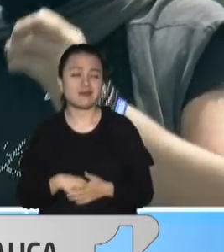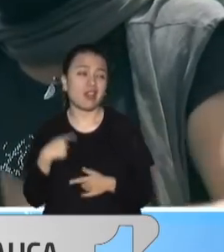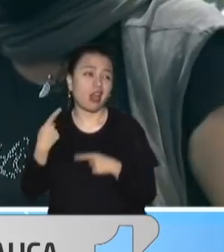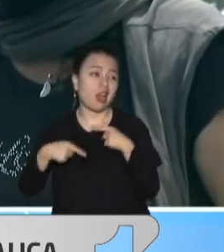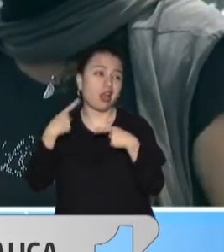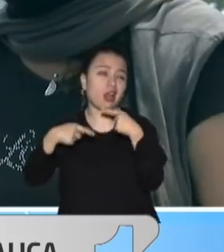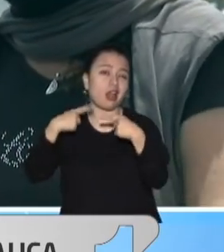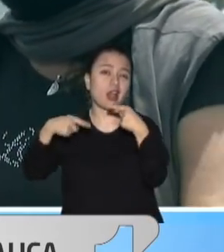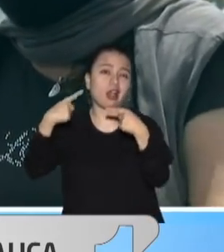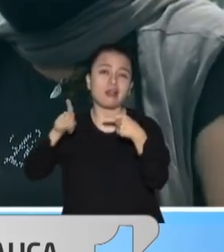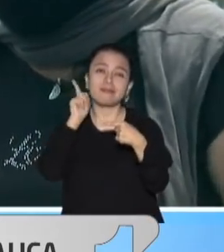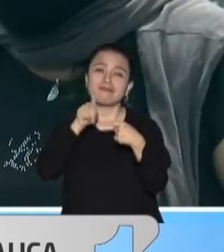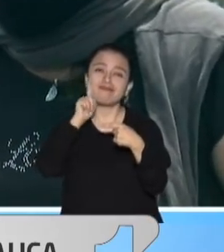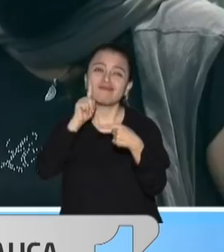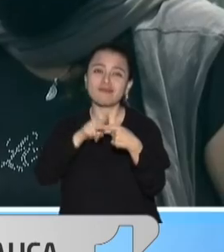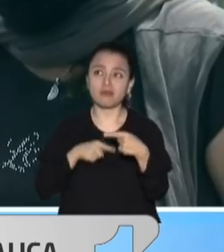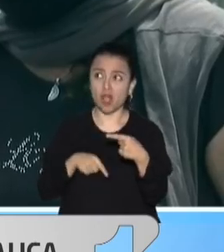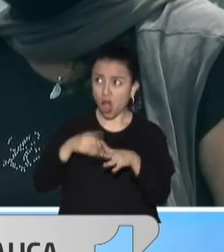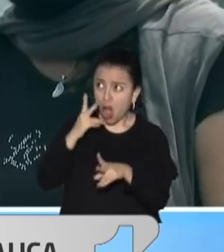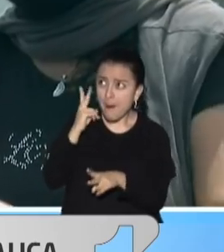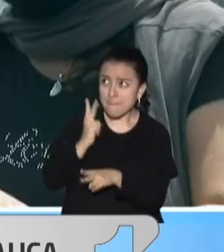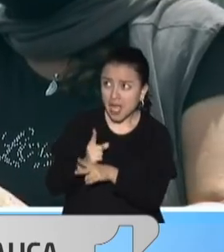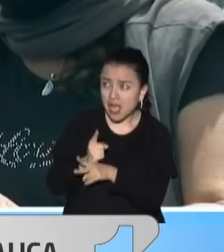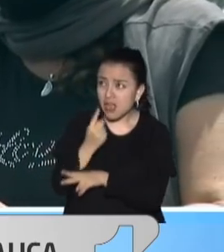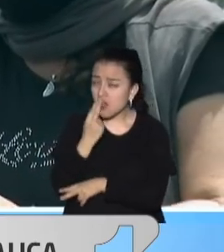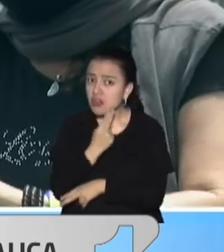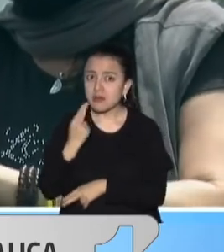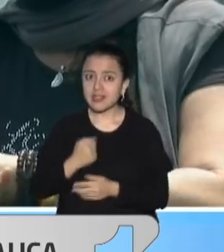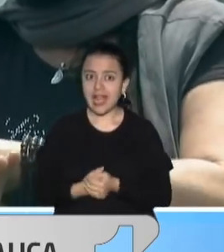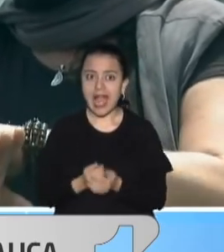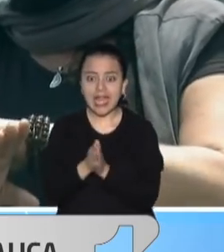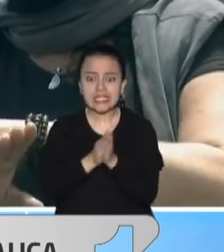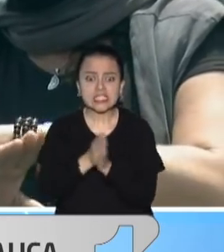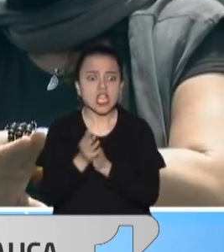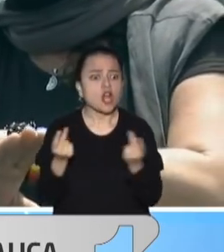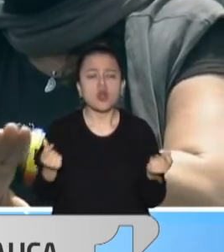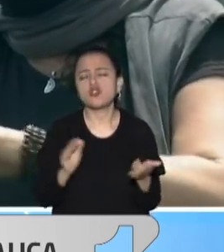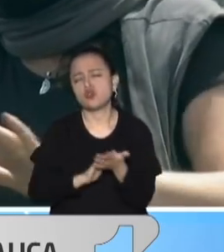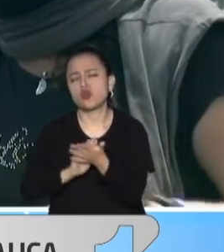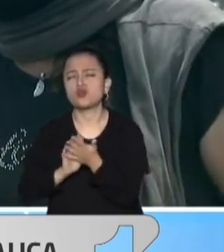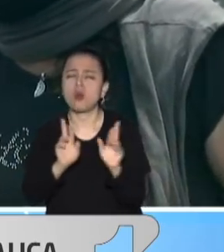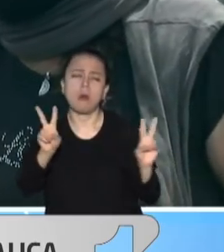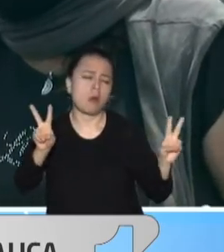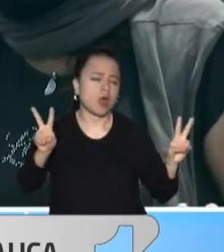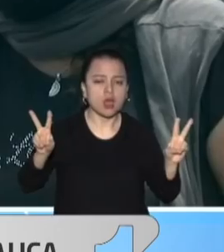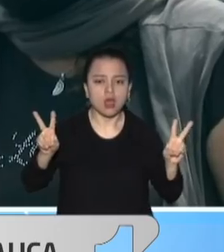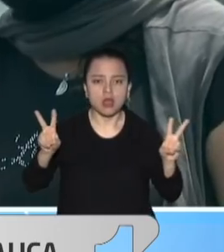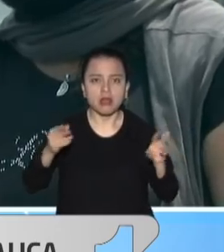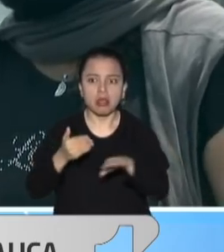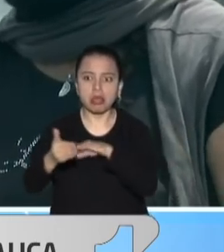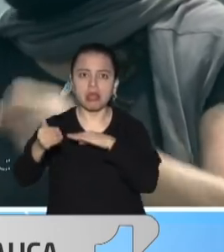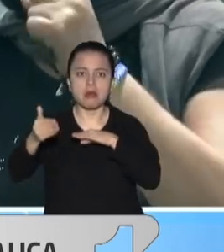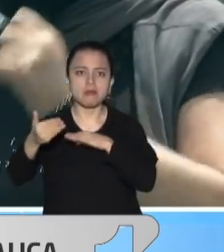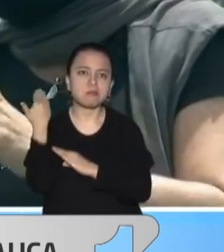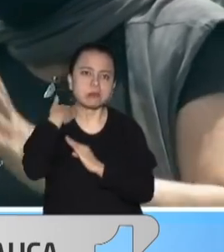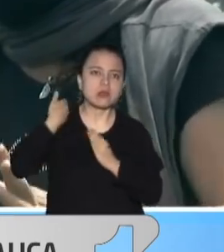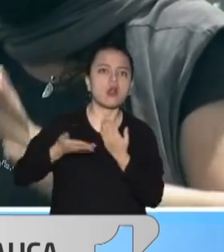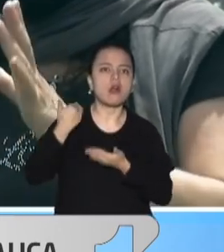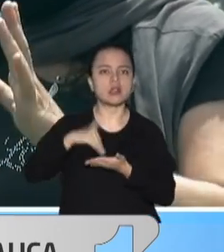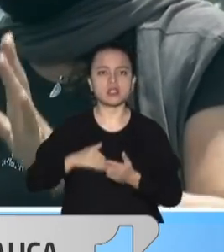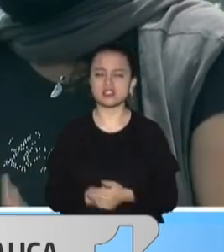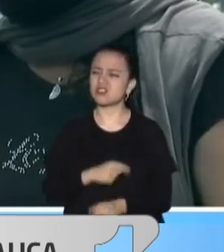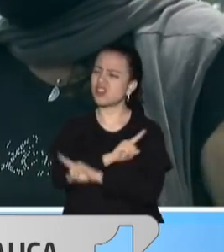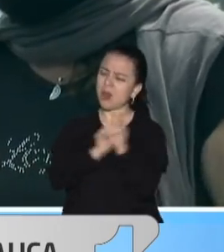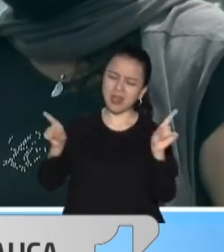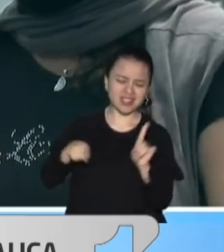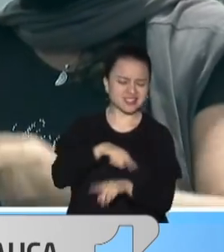son promesas. Él nunca cumple nada. Él, después de que se levante el paro, se hace como si no hubiera pasado nada y así no vamos. Esta vez ya no más, el